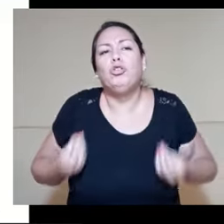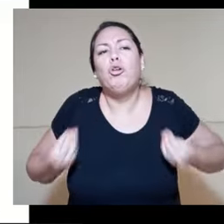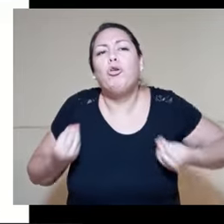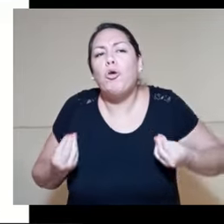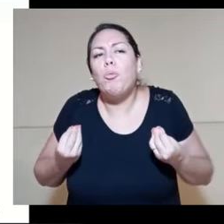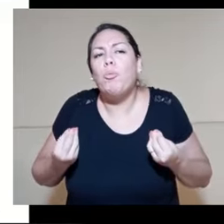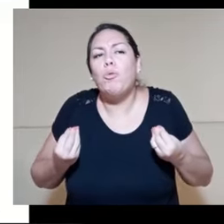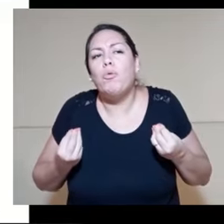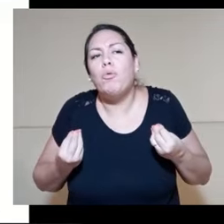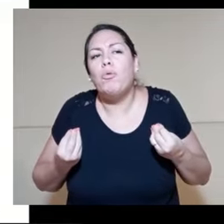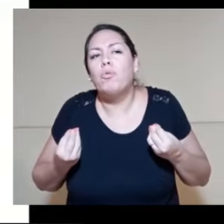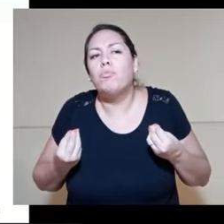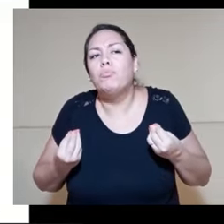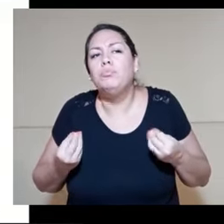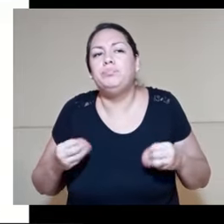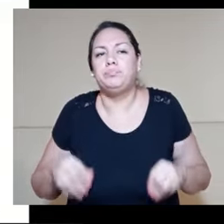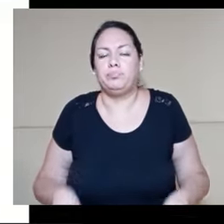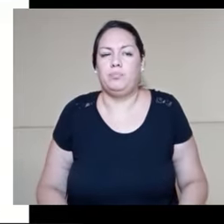nervioso.